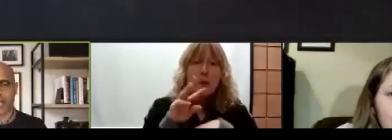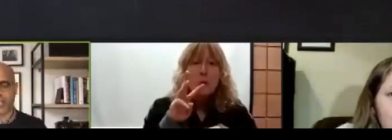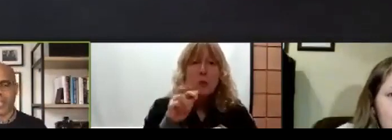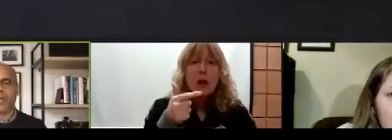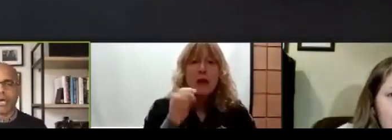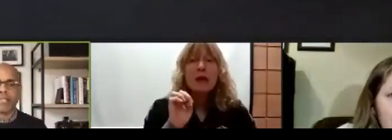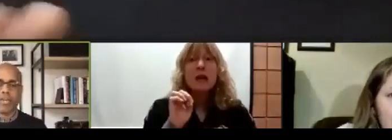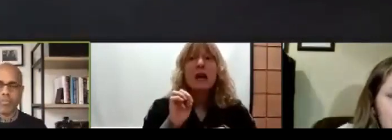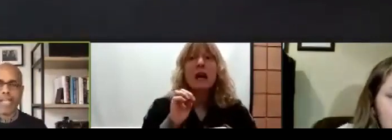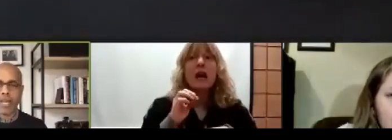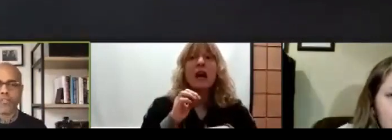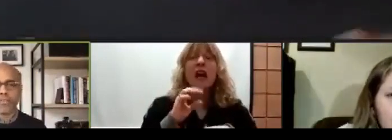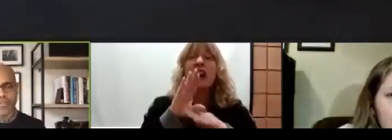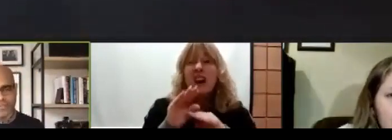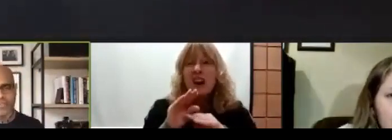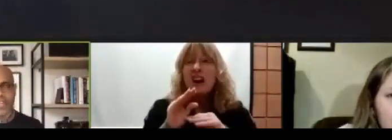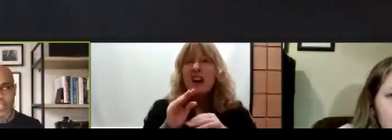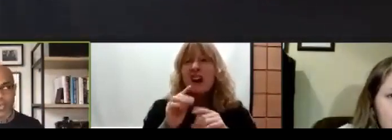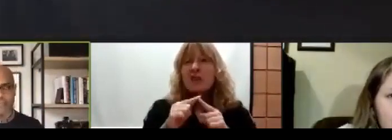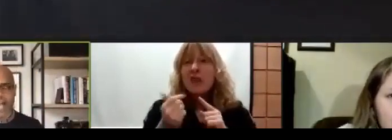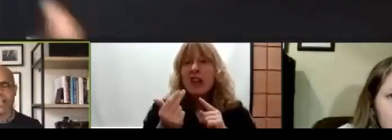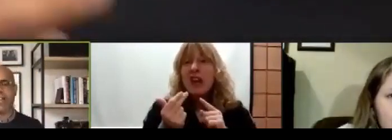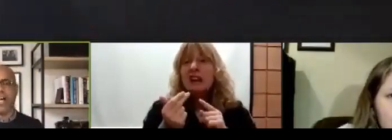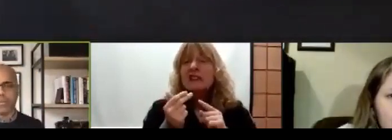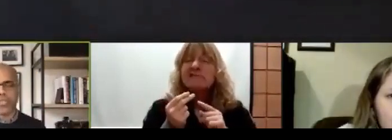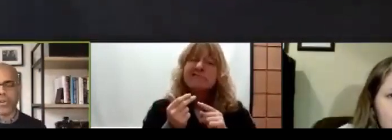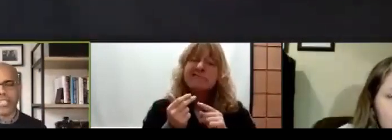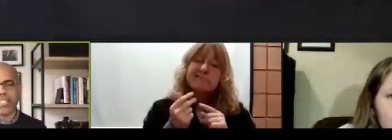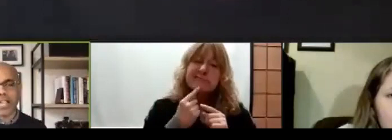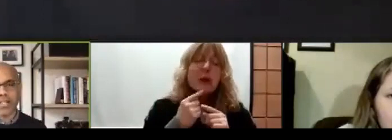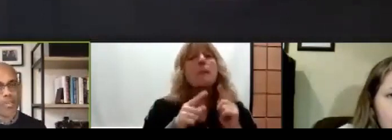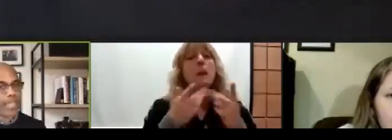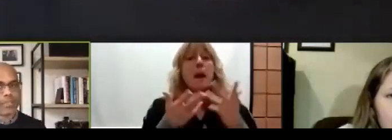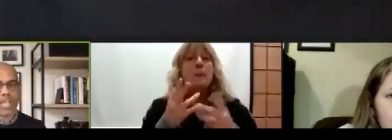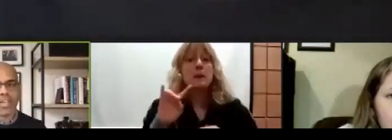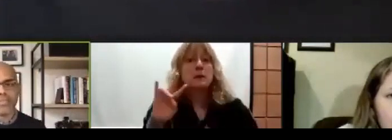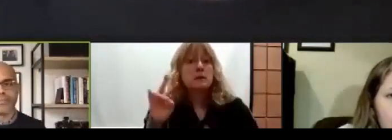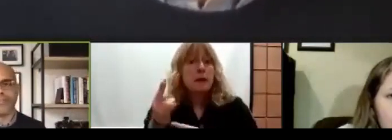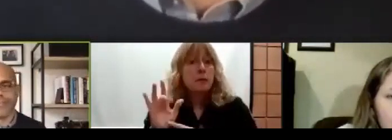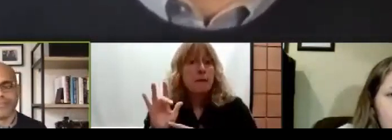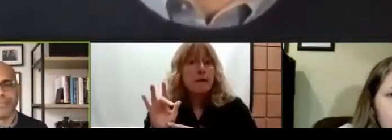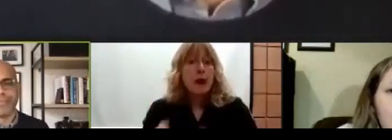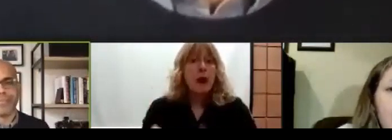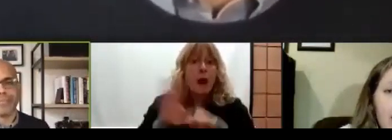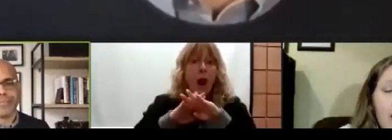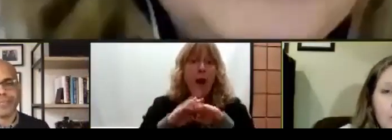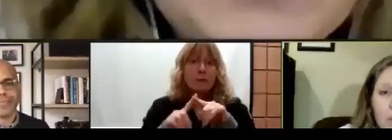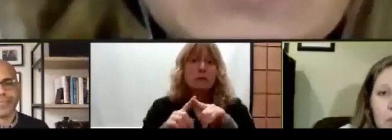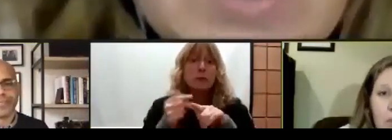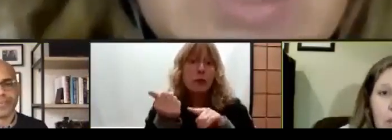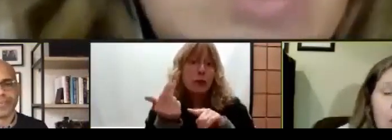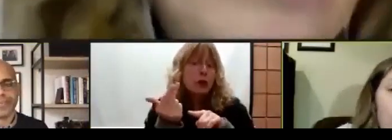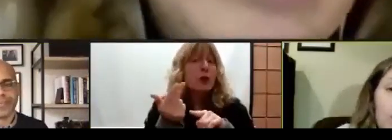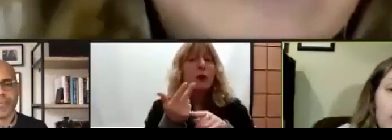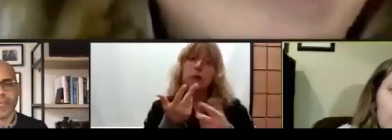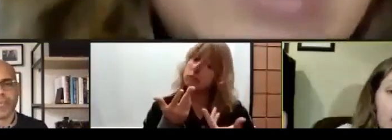dicen 15 y es se trata de negociar donde se pueden encontrar uno al otro así que tal vez hay también una ley